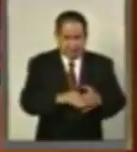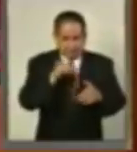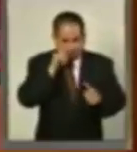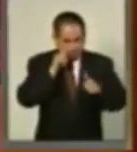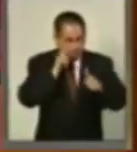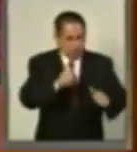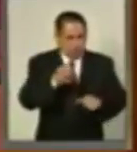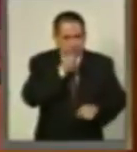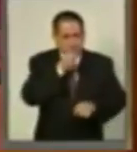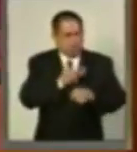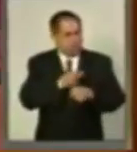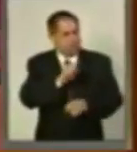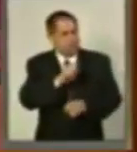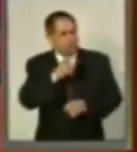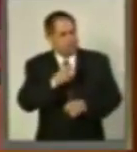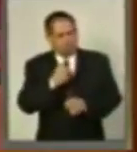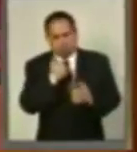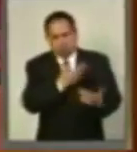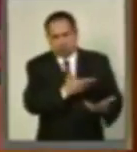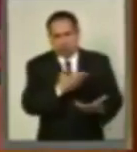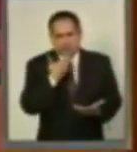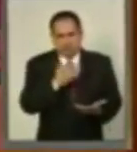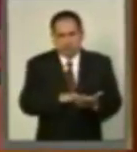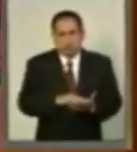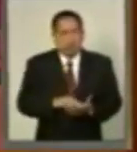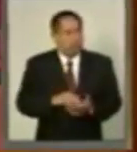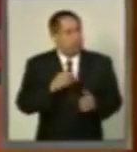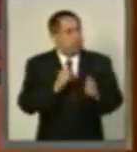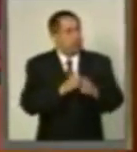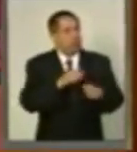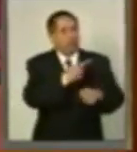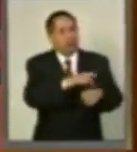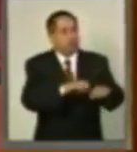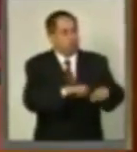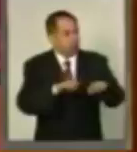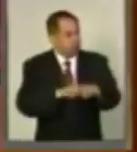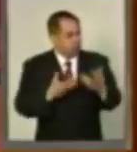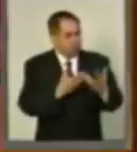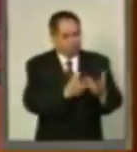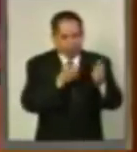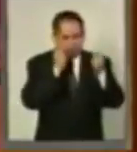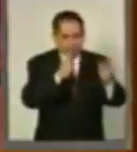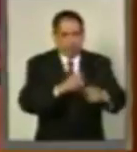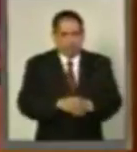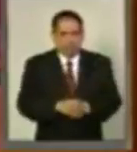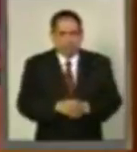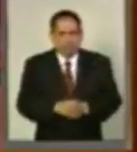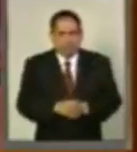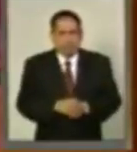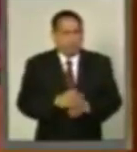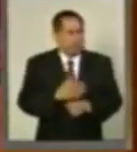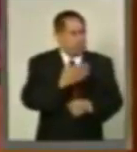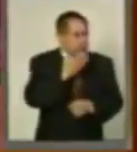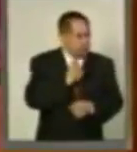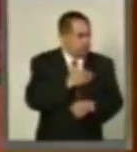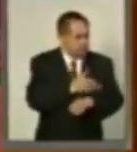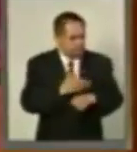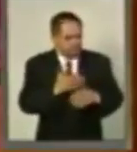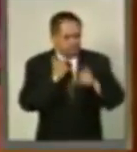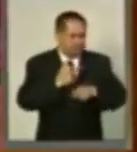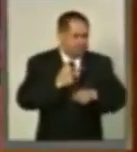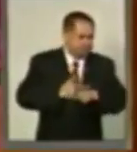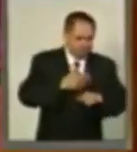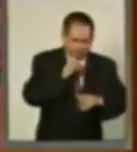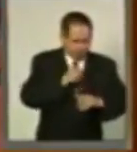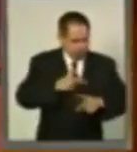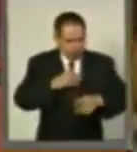frente de esta Secretaría de Gobernación, a usted y a gran parte de su equipo que hoy le acompaña. sin familia, sin enfermarse, sin darse el